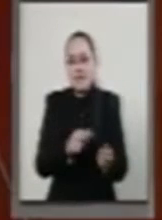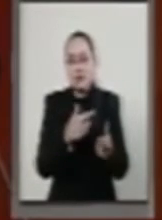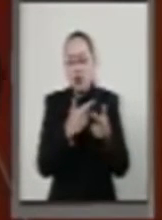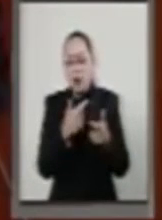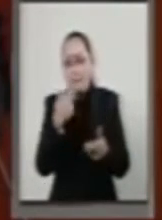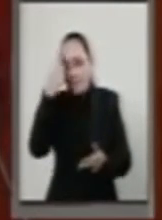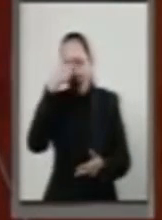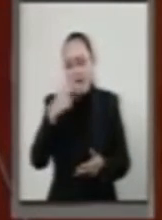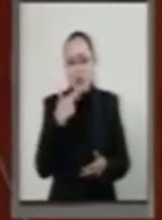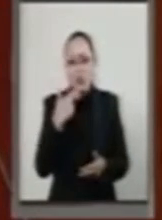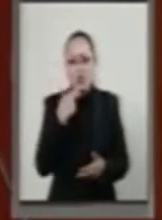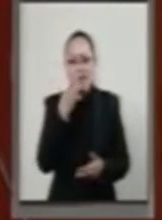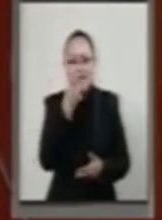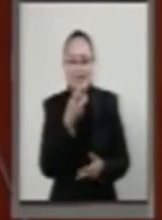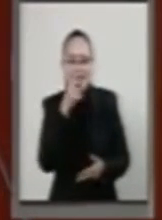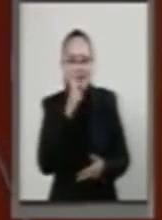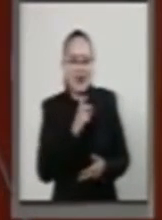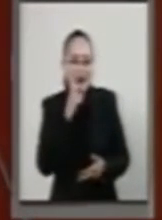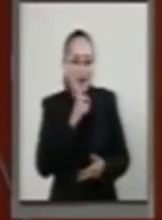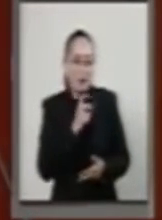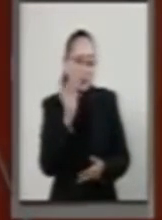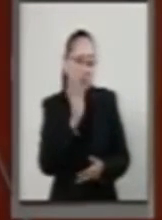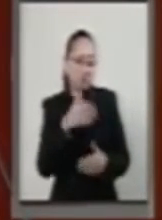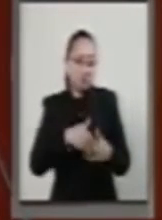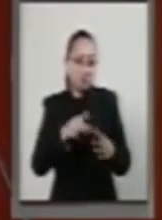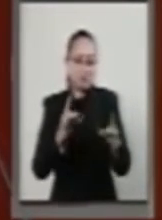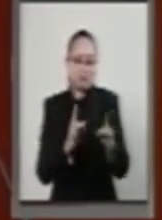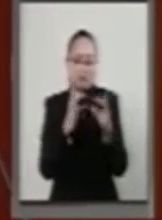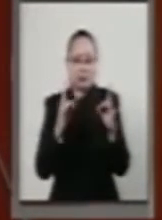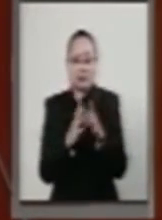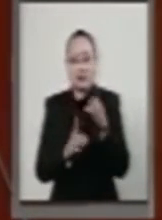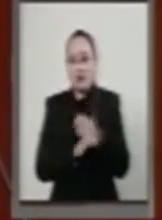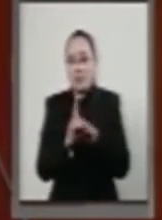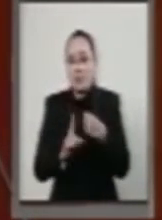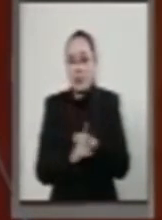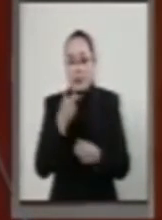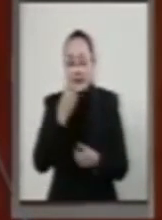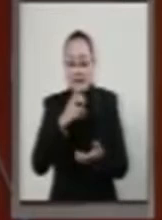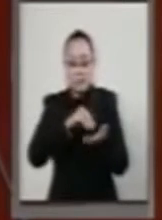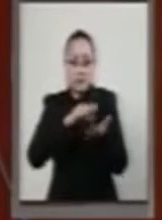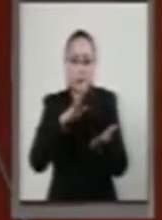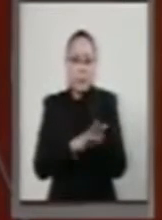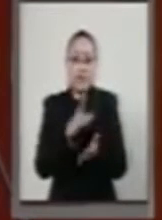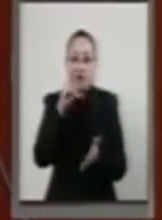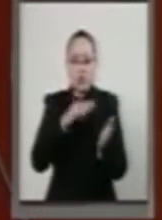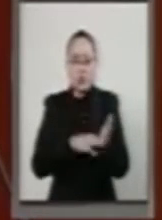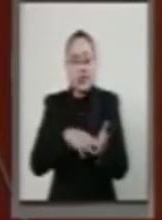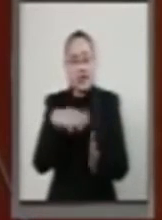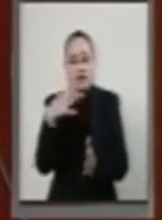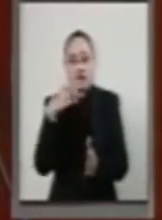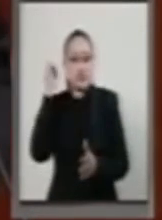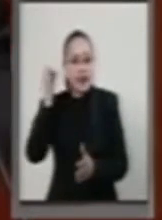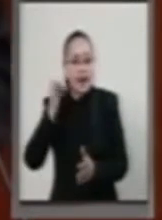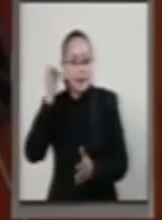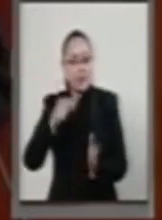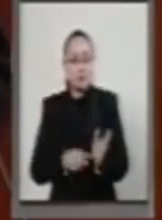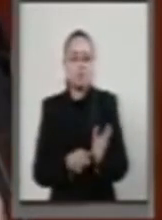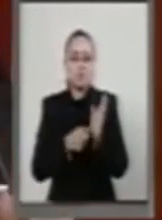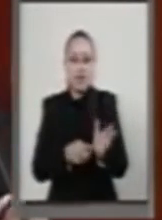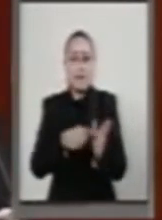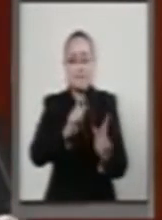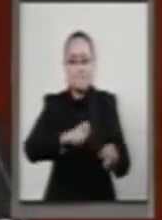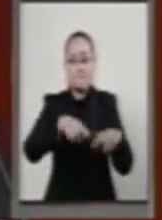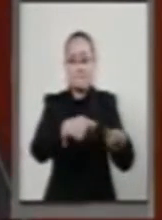recurso hídrico. En este sentido, el decreto anunciado en abril del 2014 tiene por objeto